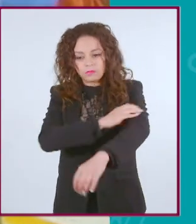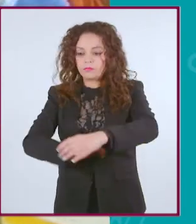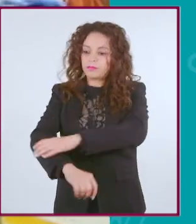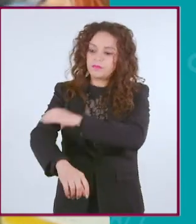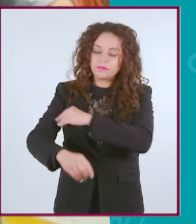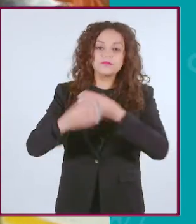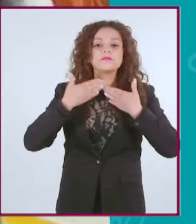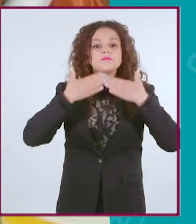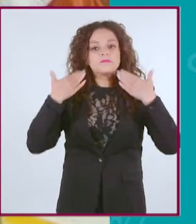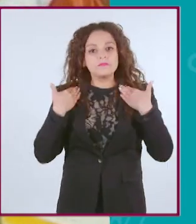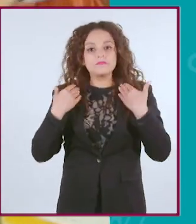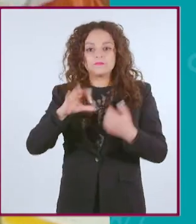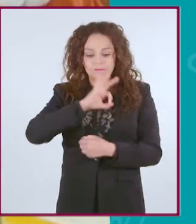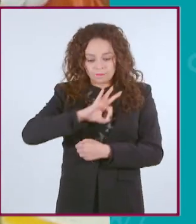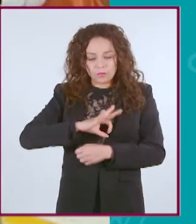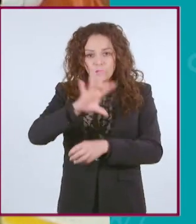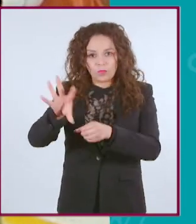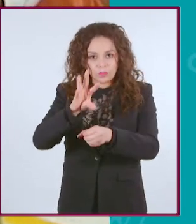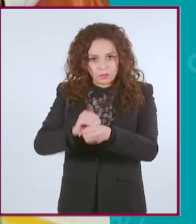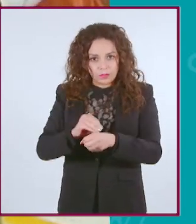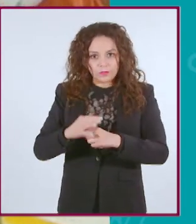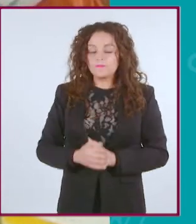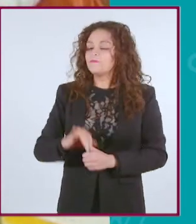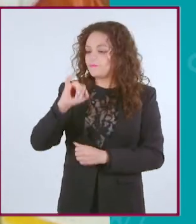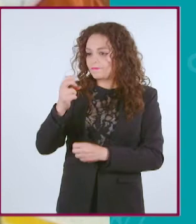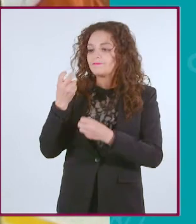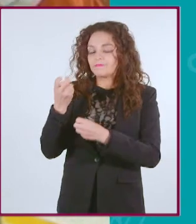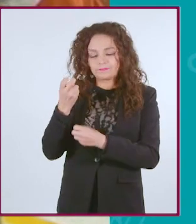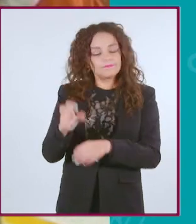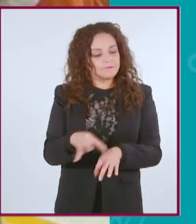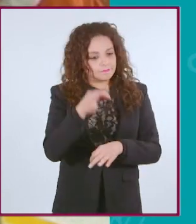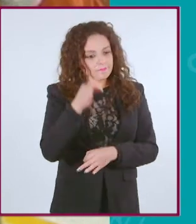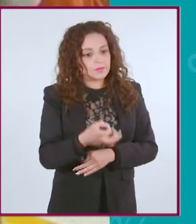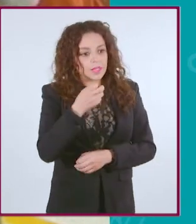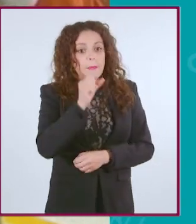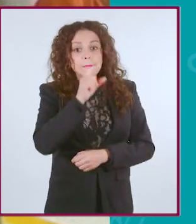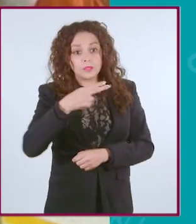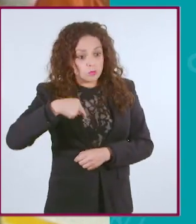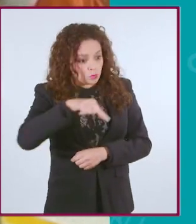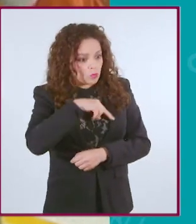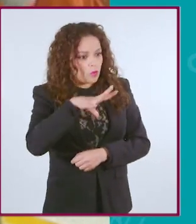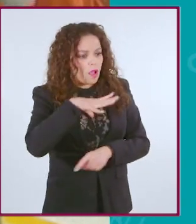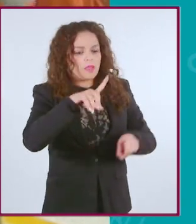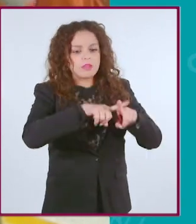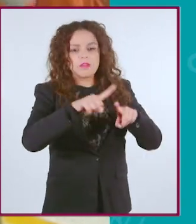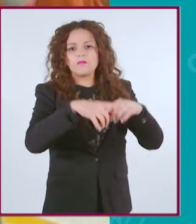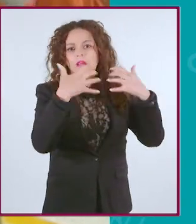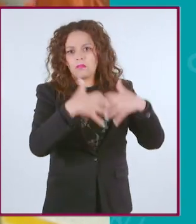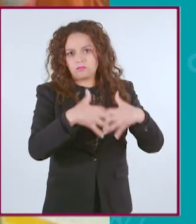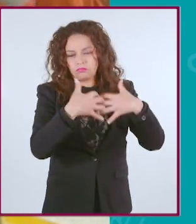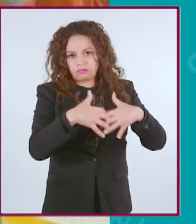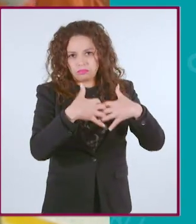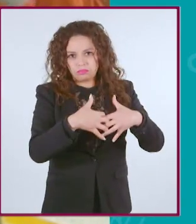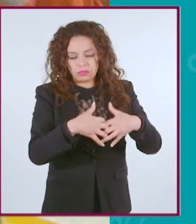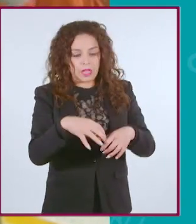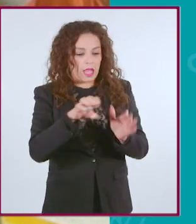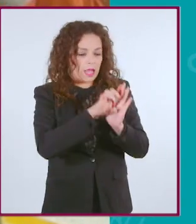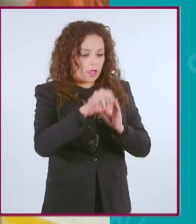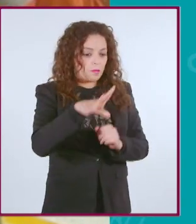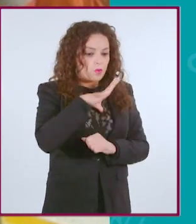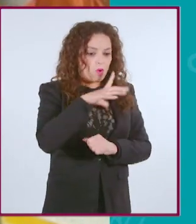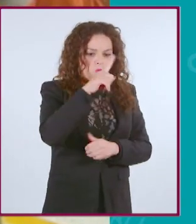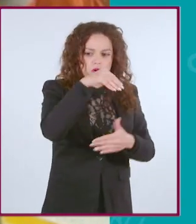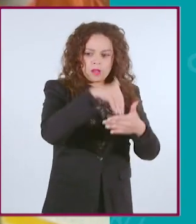queda perfectamente esta prenda o cualquiera de las que estamos. Sí, exactamente. Nosotros también tenemos prendas inteligentes, en la cual, por decir, tenemos una